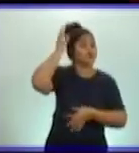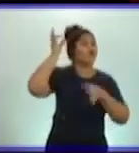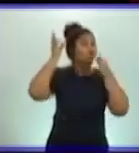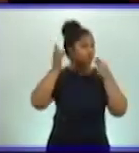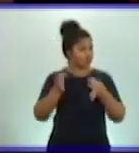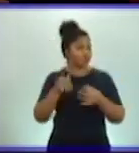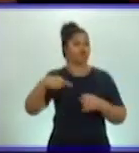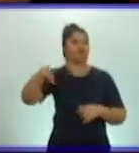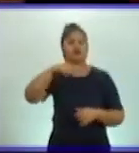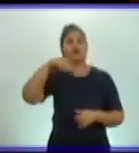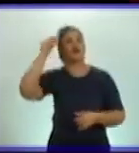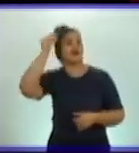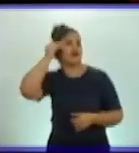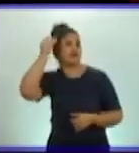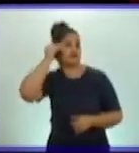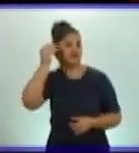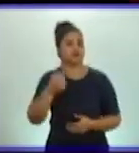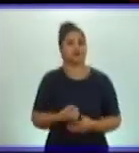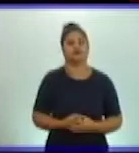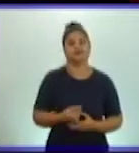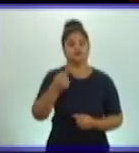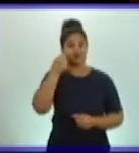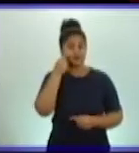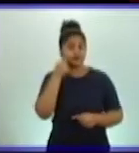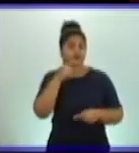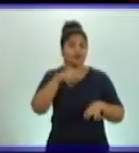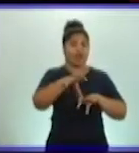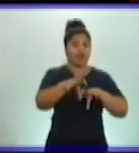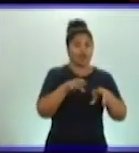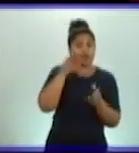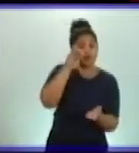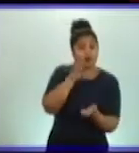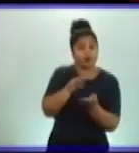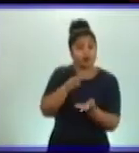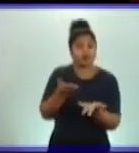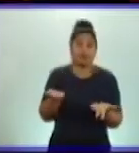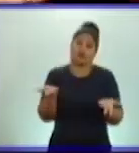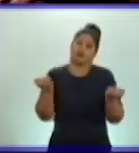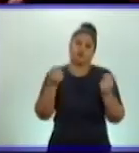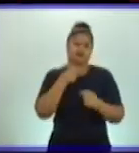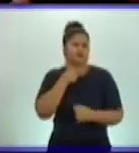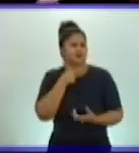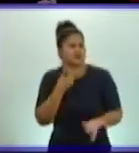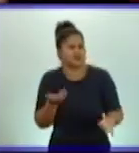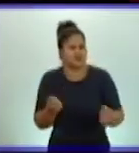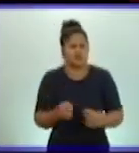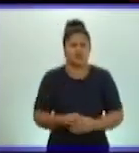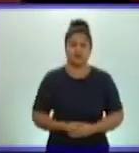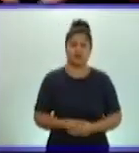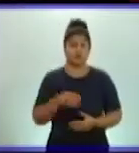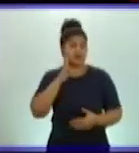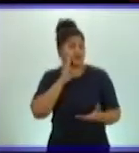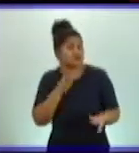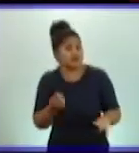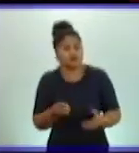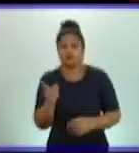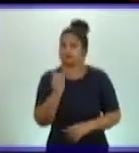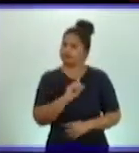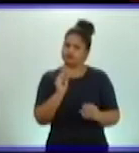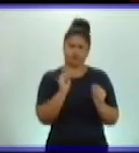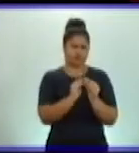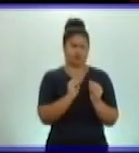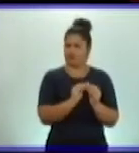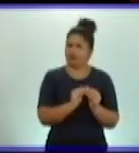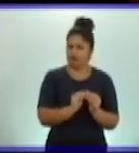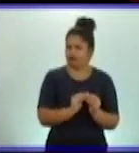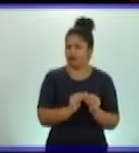especie de curiel que tenía enjaulado y entonces, pobrecito, el conejito no se dio cuenta que estaba... No, él quiere decir mucho más,